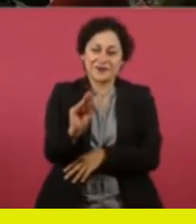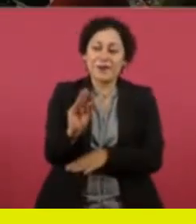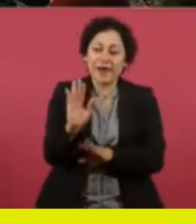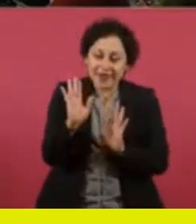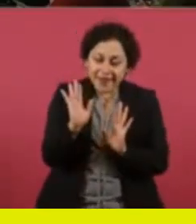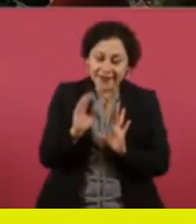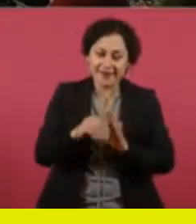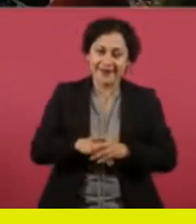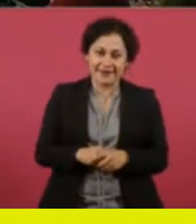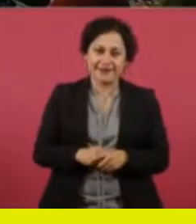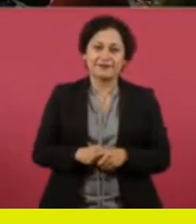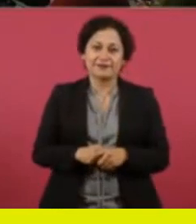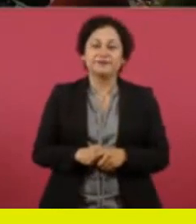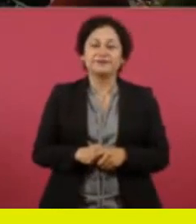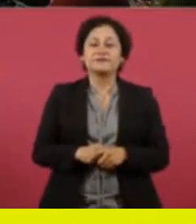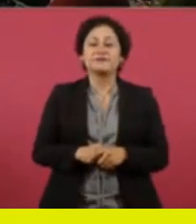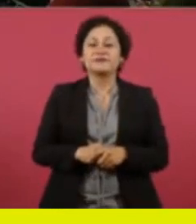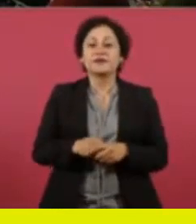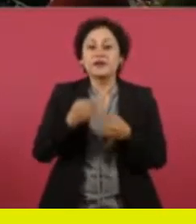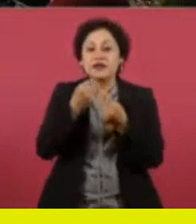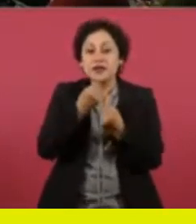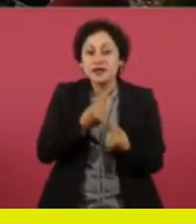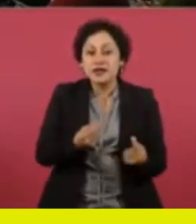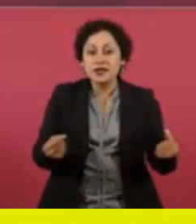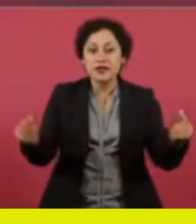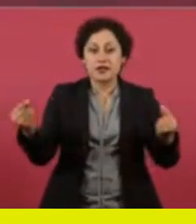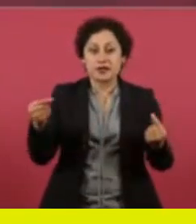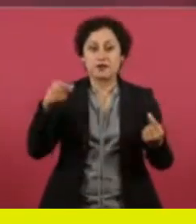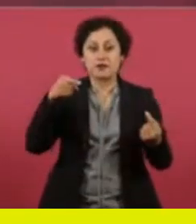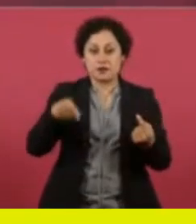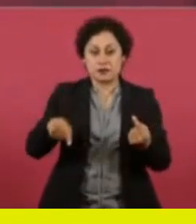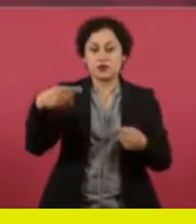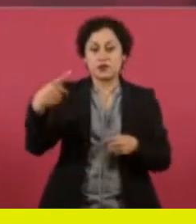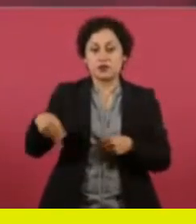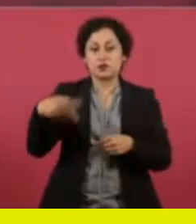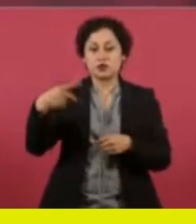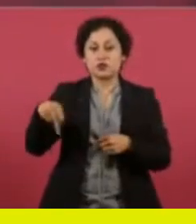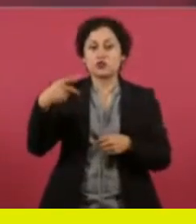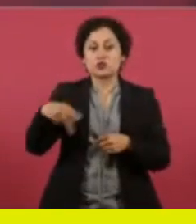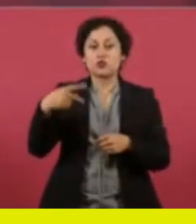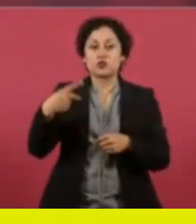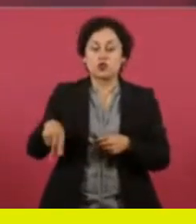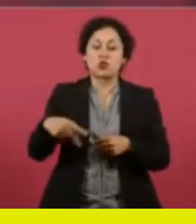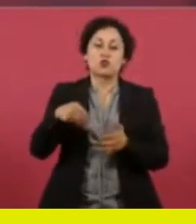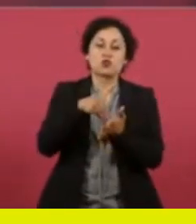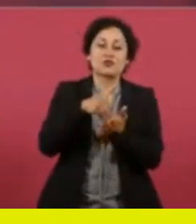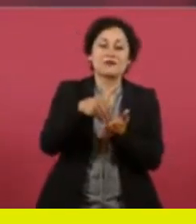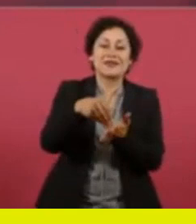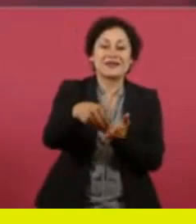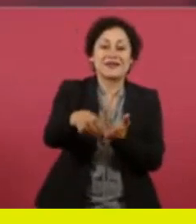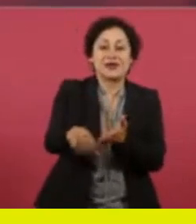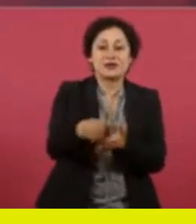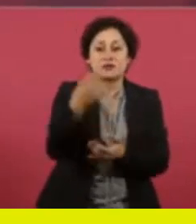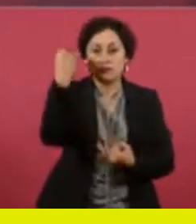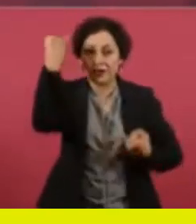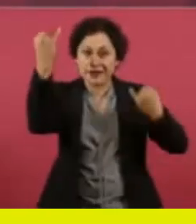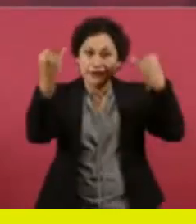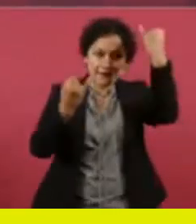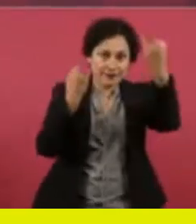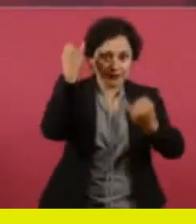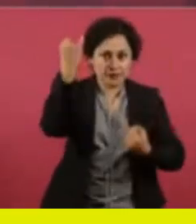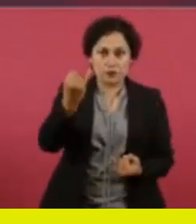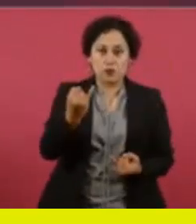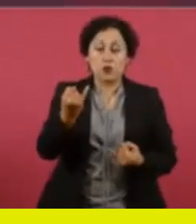suscribirte, a que compartas el video y a que le regales un like, y también a que escribas en la caja